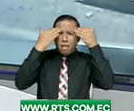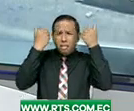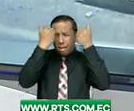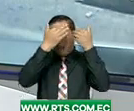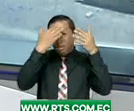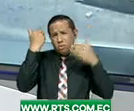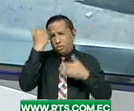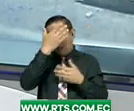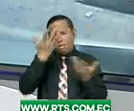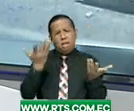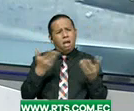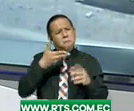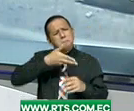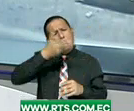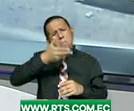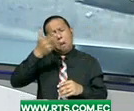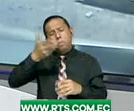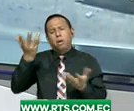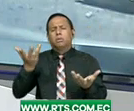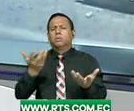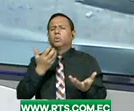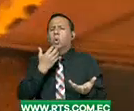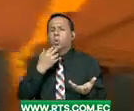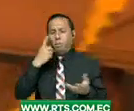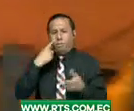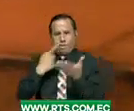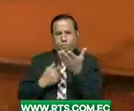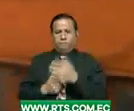espacio abierto del norte de la ciudad.